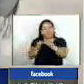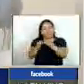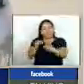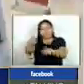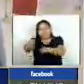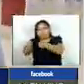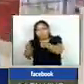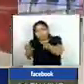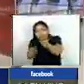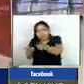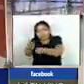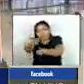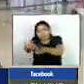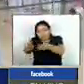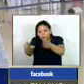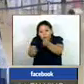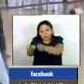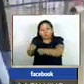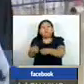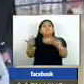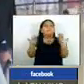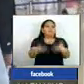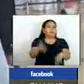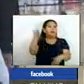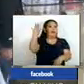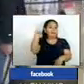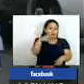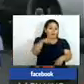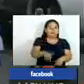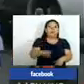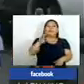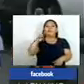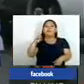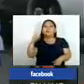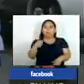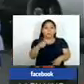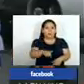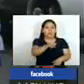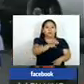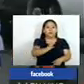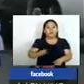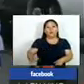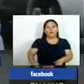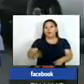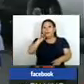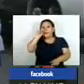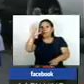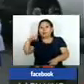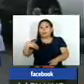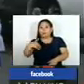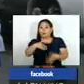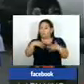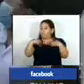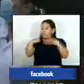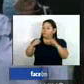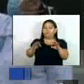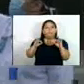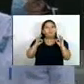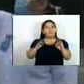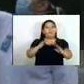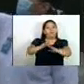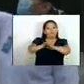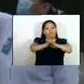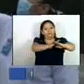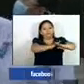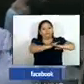cuarentena. Esta medida también fue implementada el año pasado en el país y, según autoridades de salud, contribuyó a mantener el